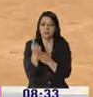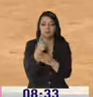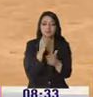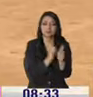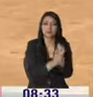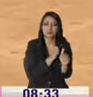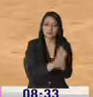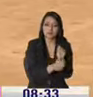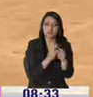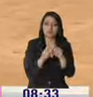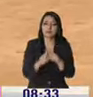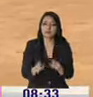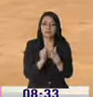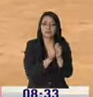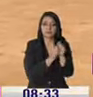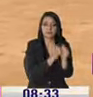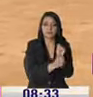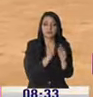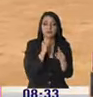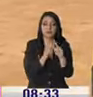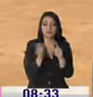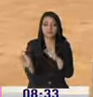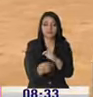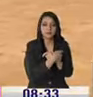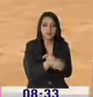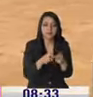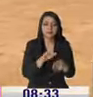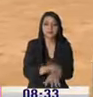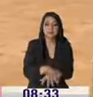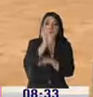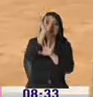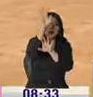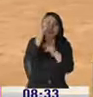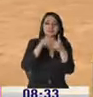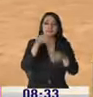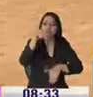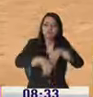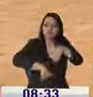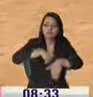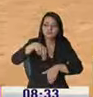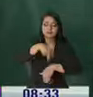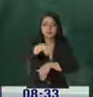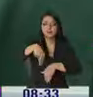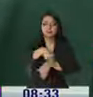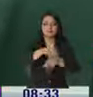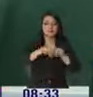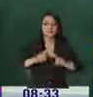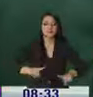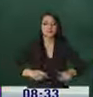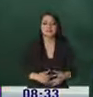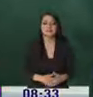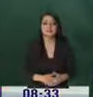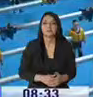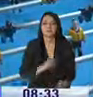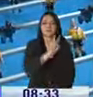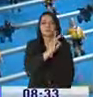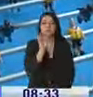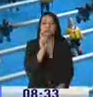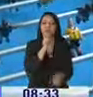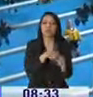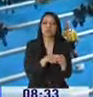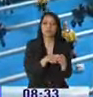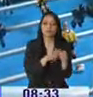tenemos varias disciplinas, por ejemplo, tenis, básquet, natación, ajedrez, entre otras. Existen 600 cupos divididos para los